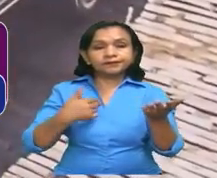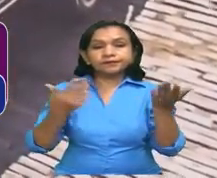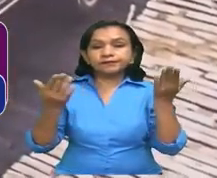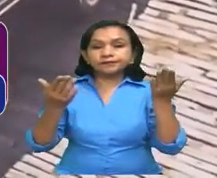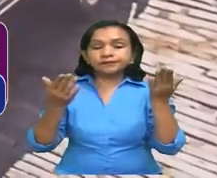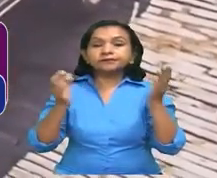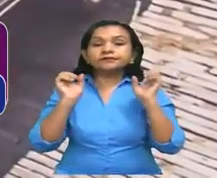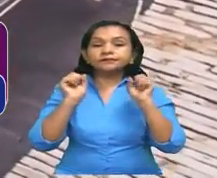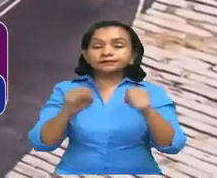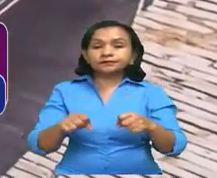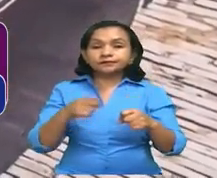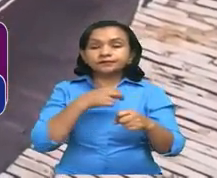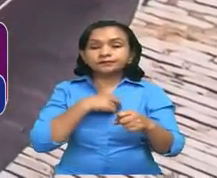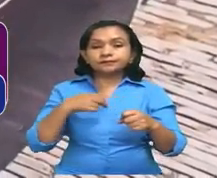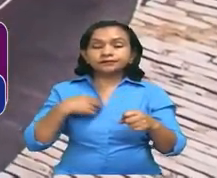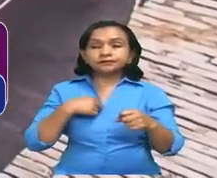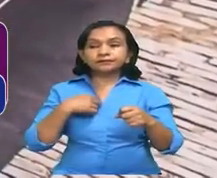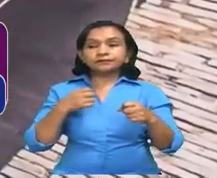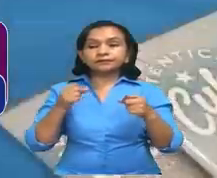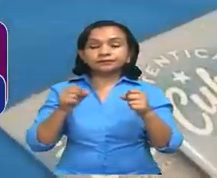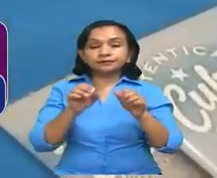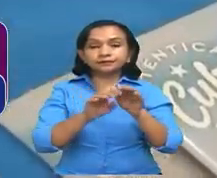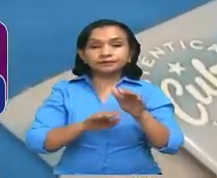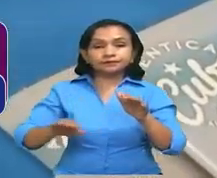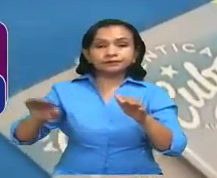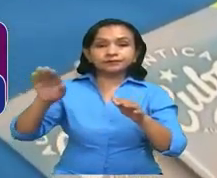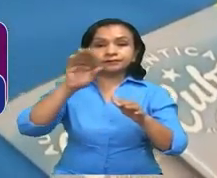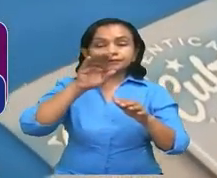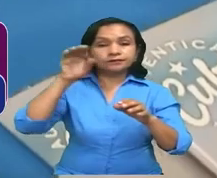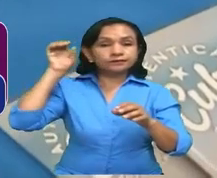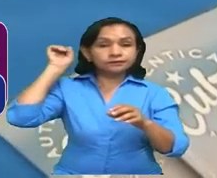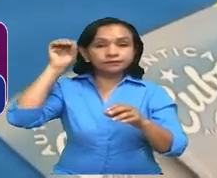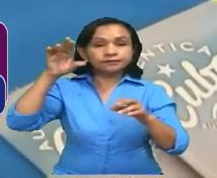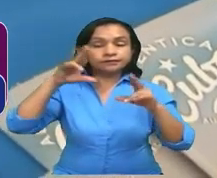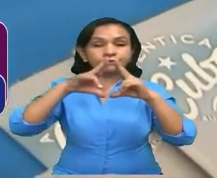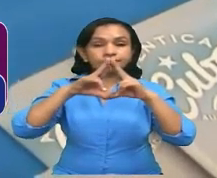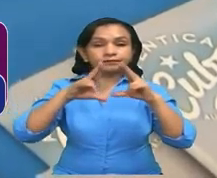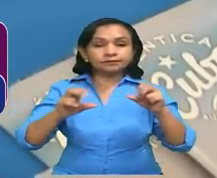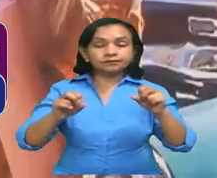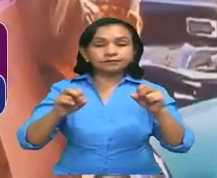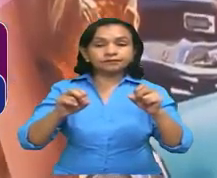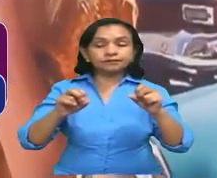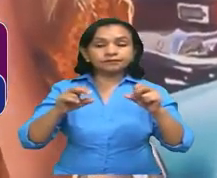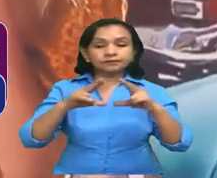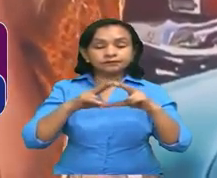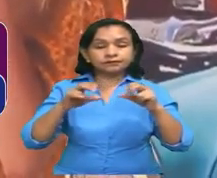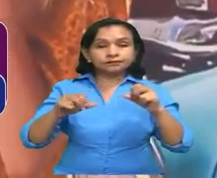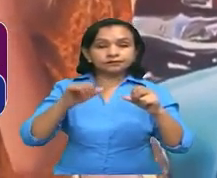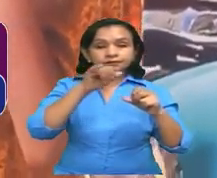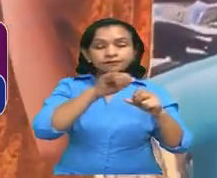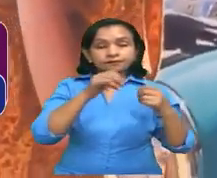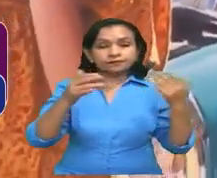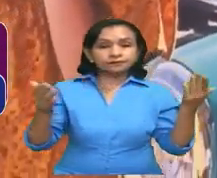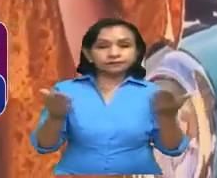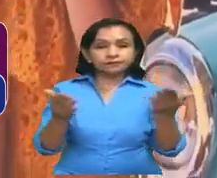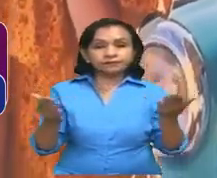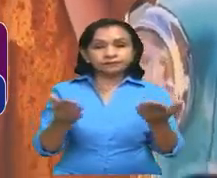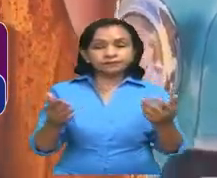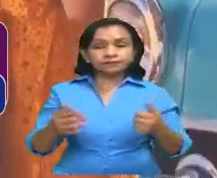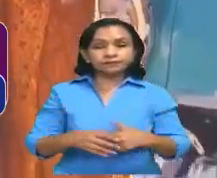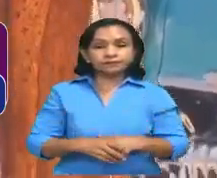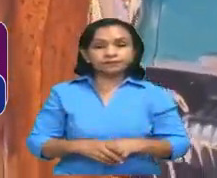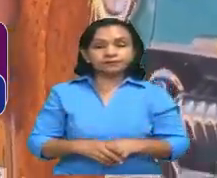solamente con un vuelo de 1:50, que es de Cuba, y de Cuba a México, es excelente, aparte de las